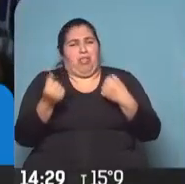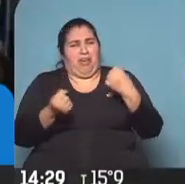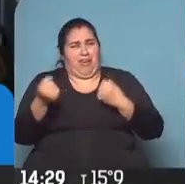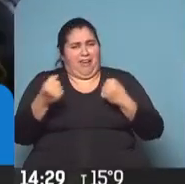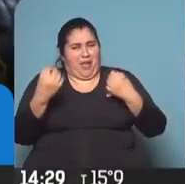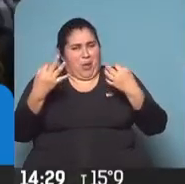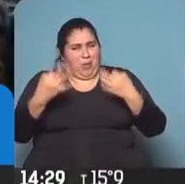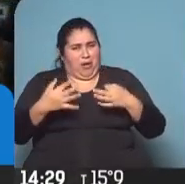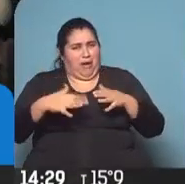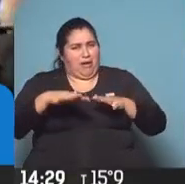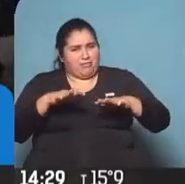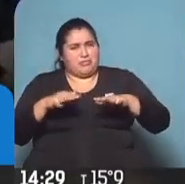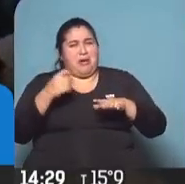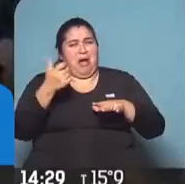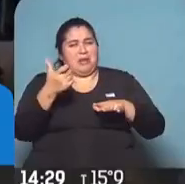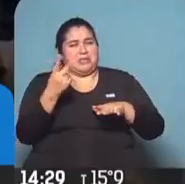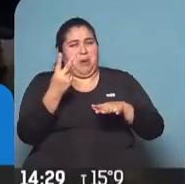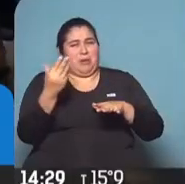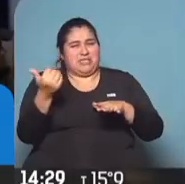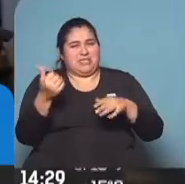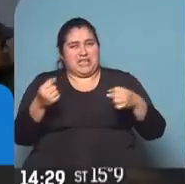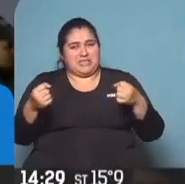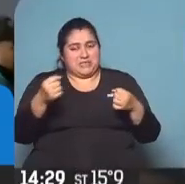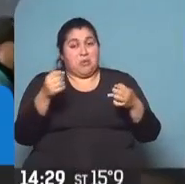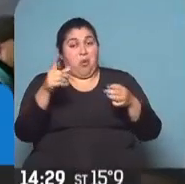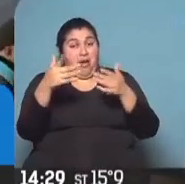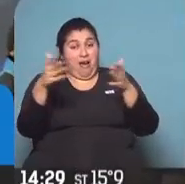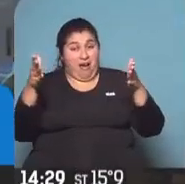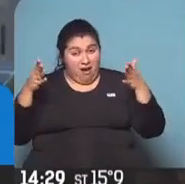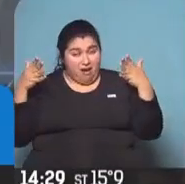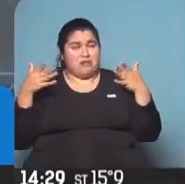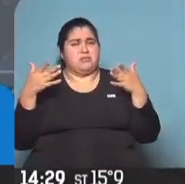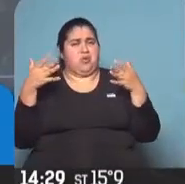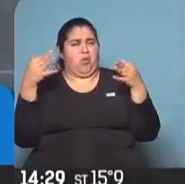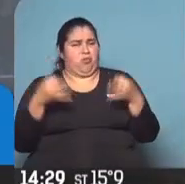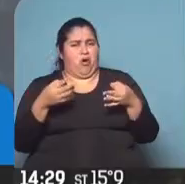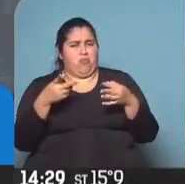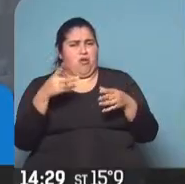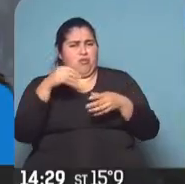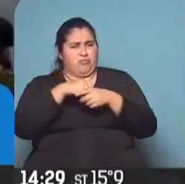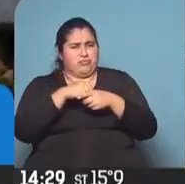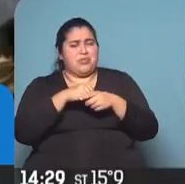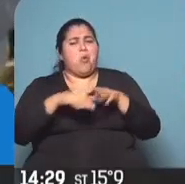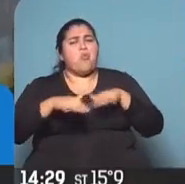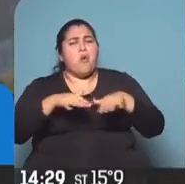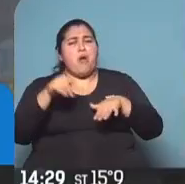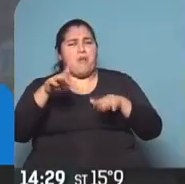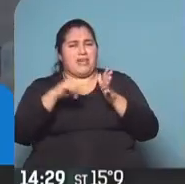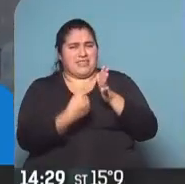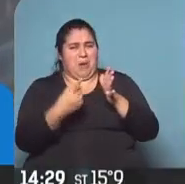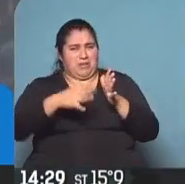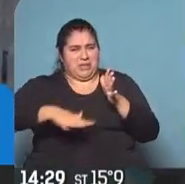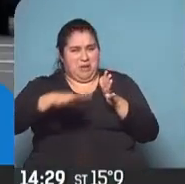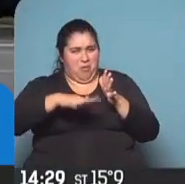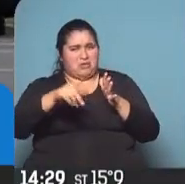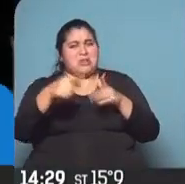longitud máxima dos camiones son empleados actualmente en el conurbano bonaerense en